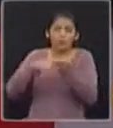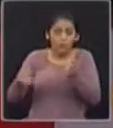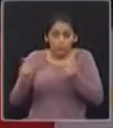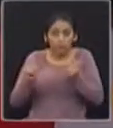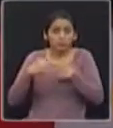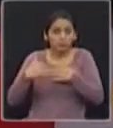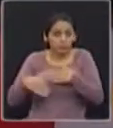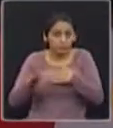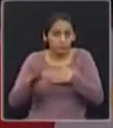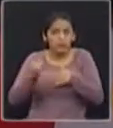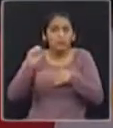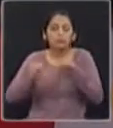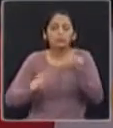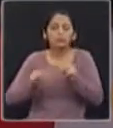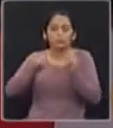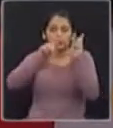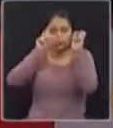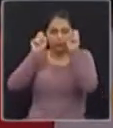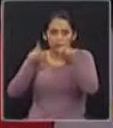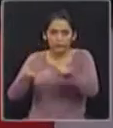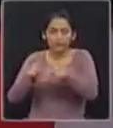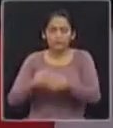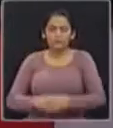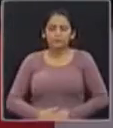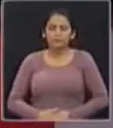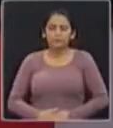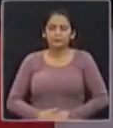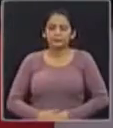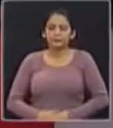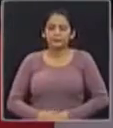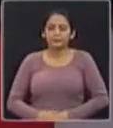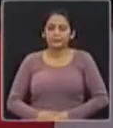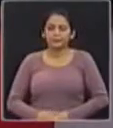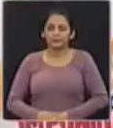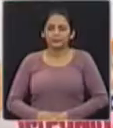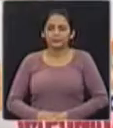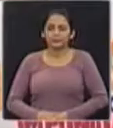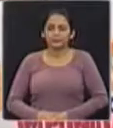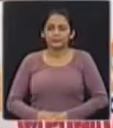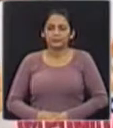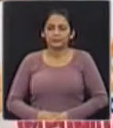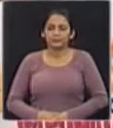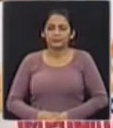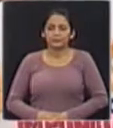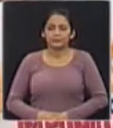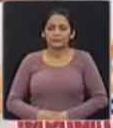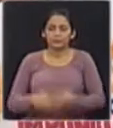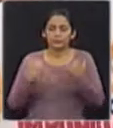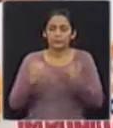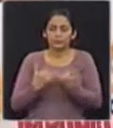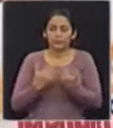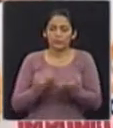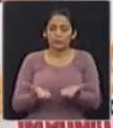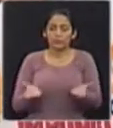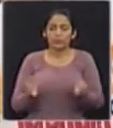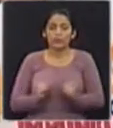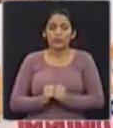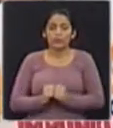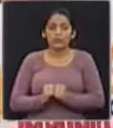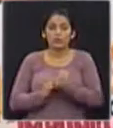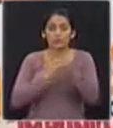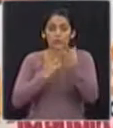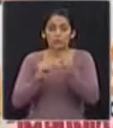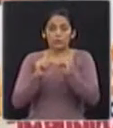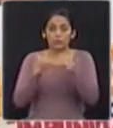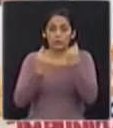creadas en la Constitución del 2008. Aquí el informe. En ese sentido, consideramos 15 organizaciones sociales